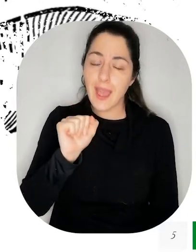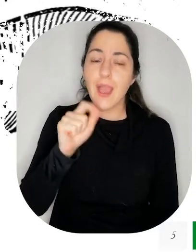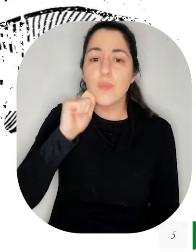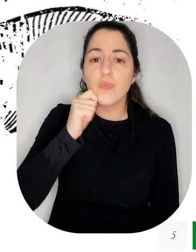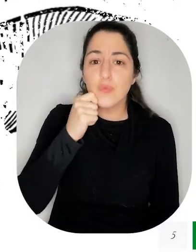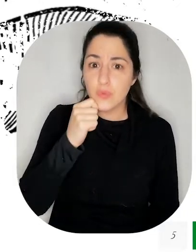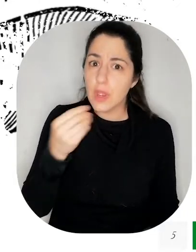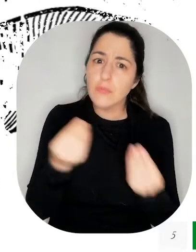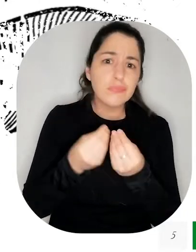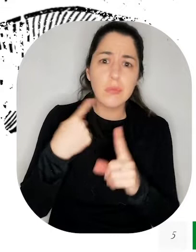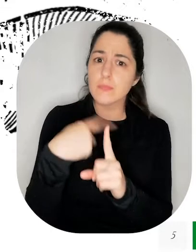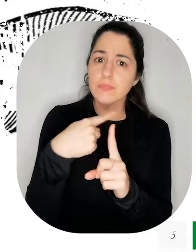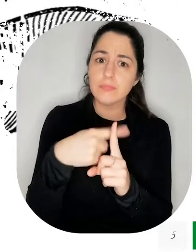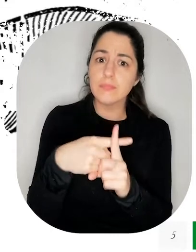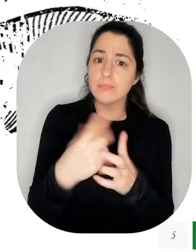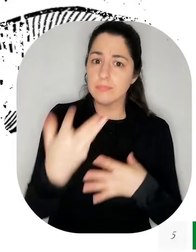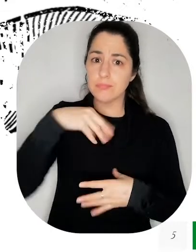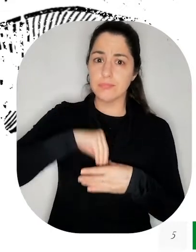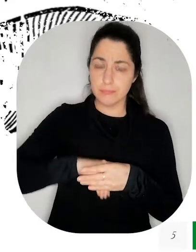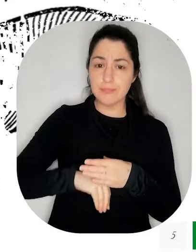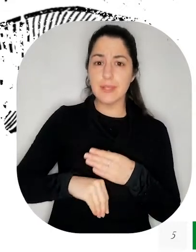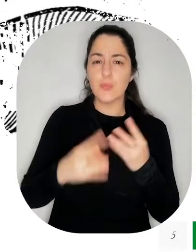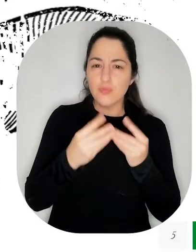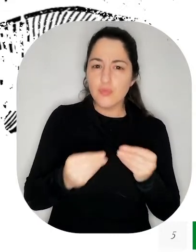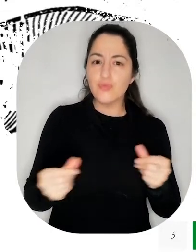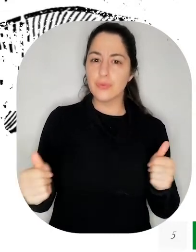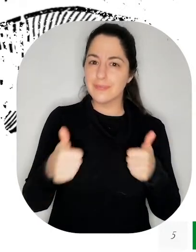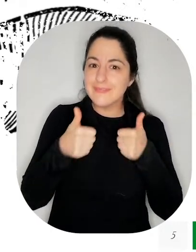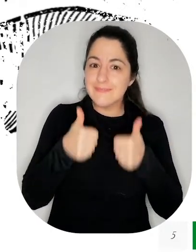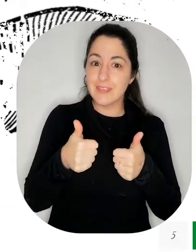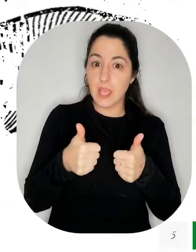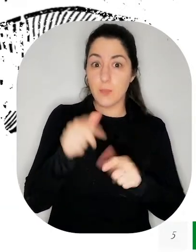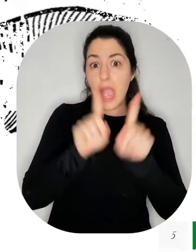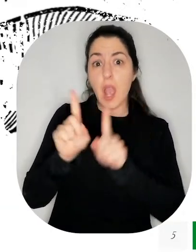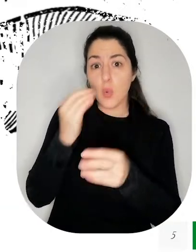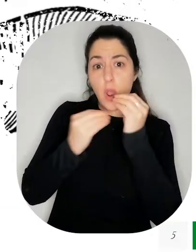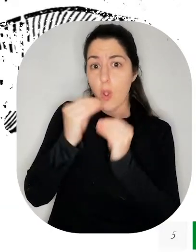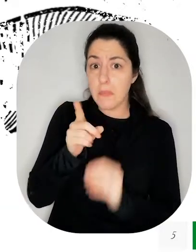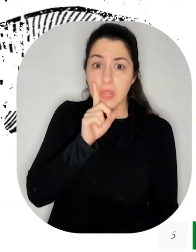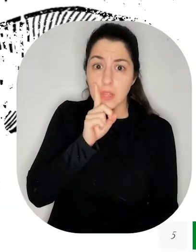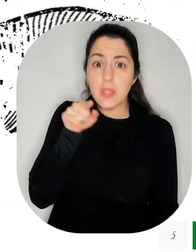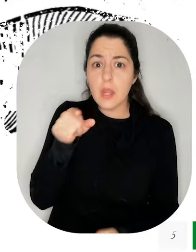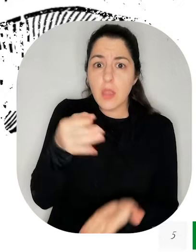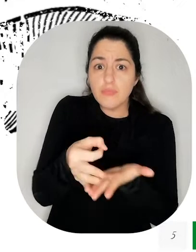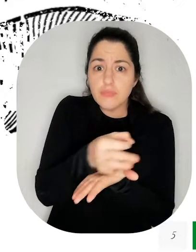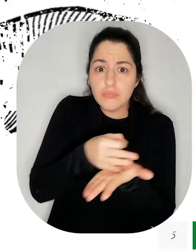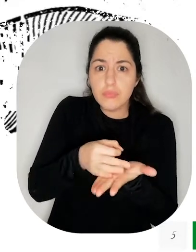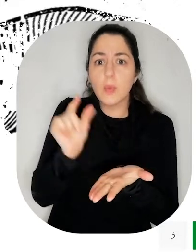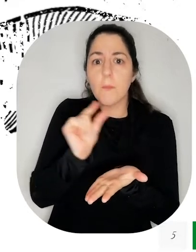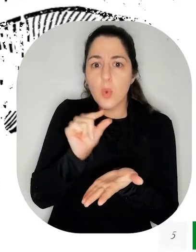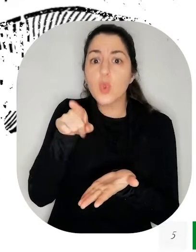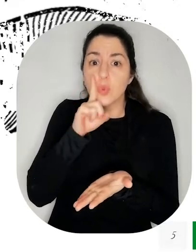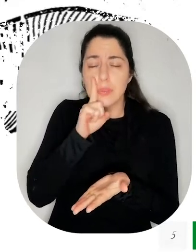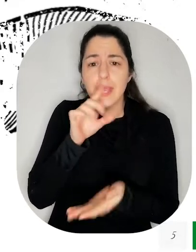son de muy buen valor biológico o calidad proteica. Esto quiere decir que se absorben muy bien. Hay otros alimentos que tienen muchas proteínas, por ejemplo